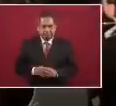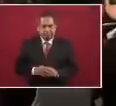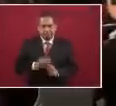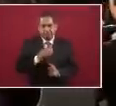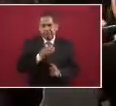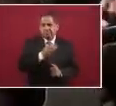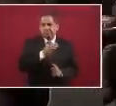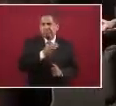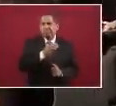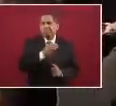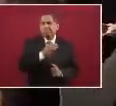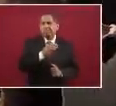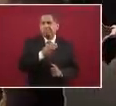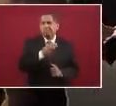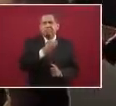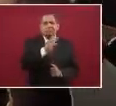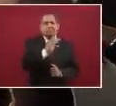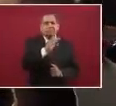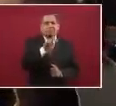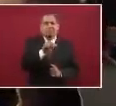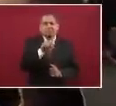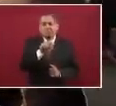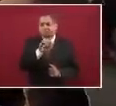durante todo el periodo neoliberal,